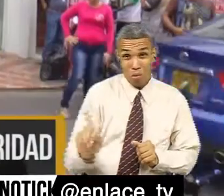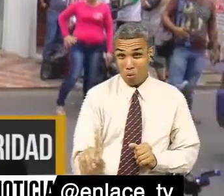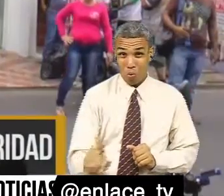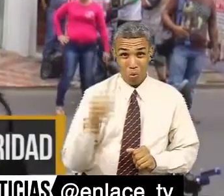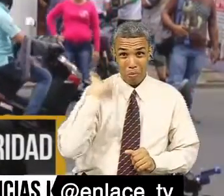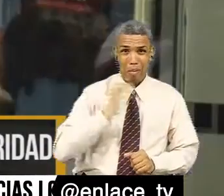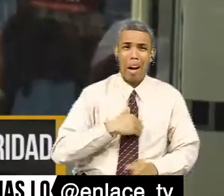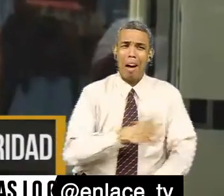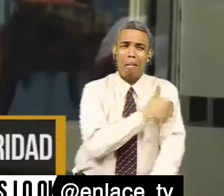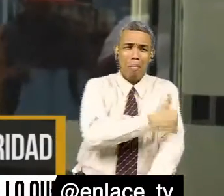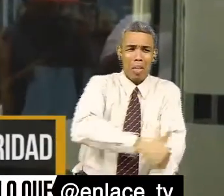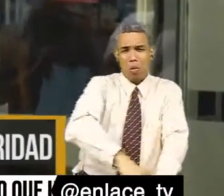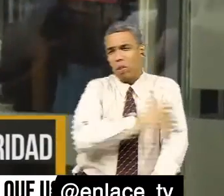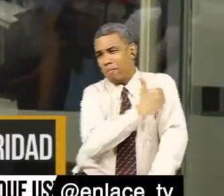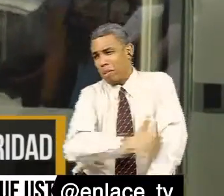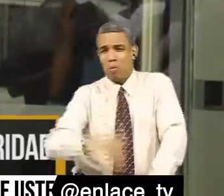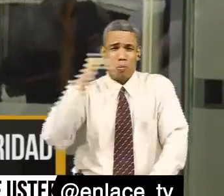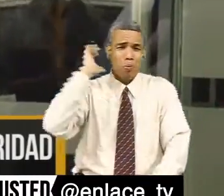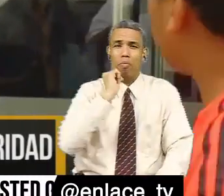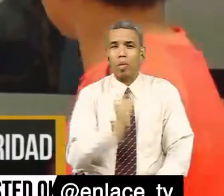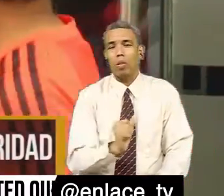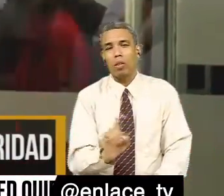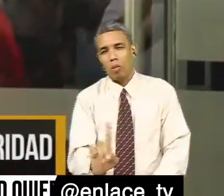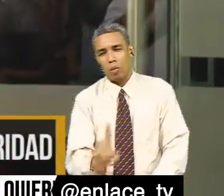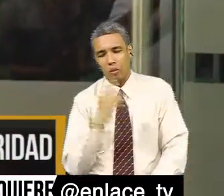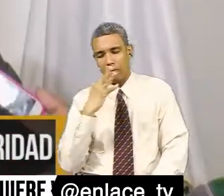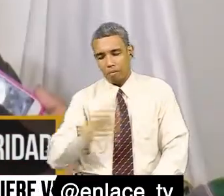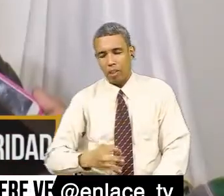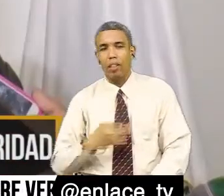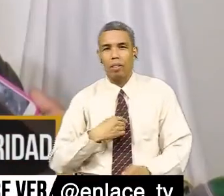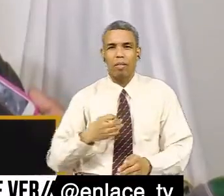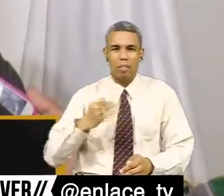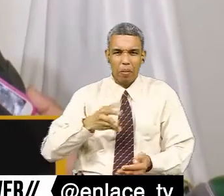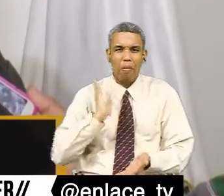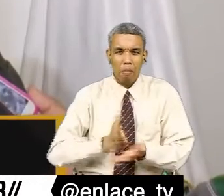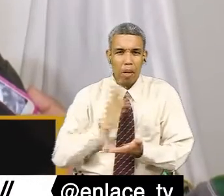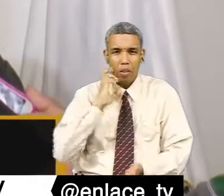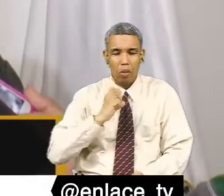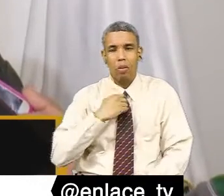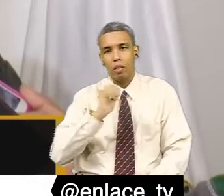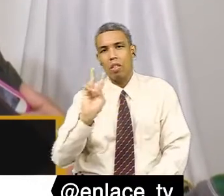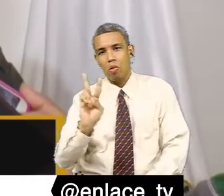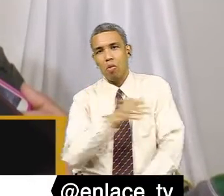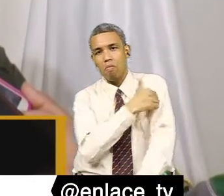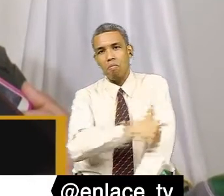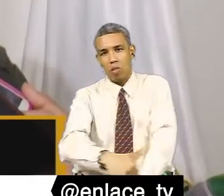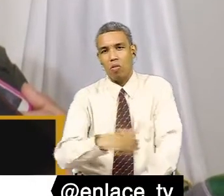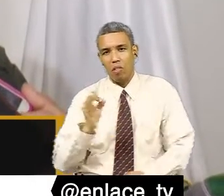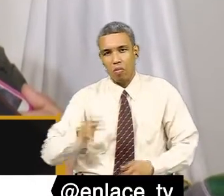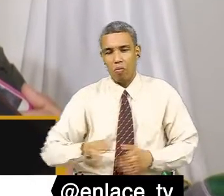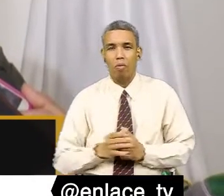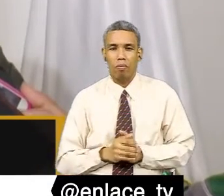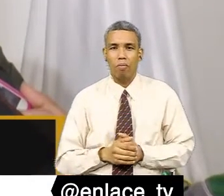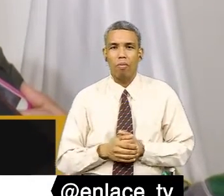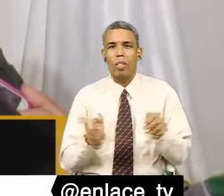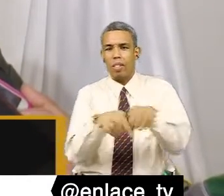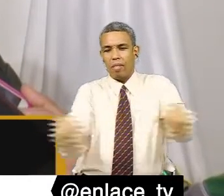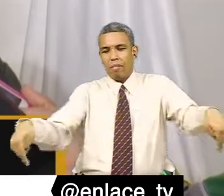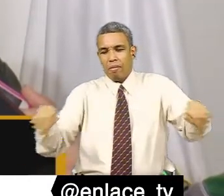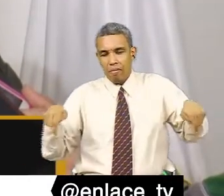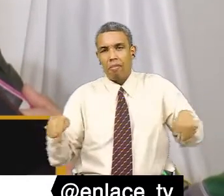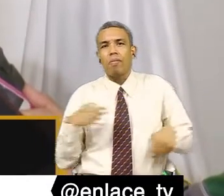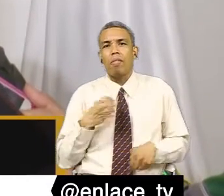¿no? Precisamente con el cuerpo técnico de investigaciones, dentro de las primeras labores de campo, se logra determinar, obviamente pues el lugar, así como